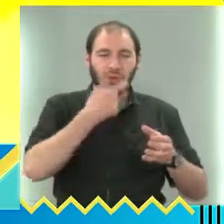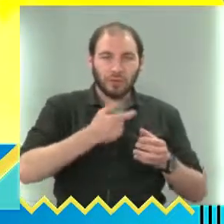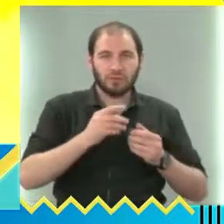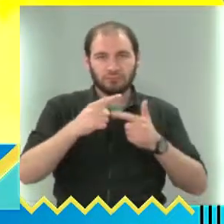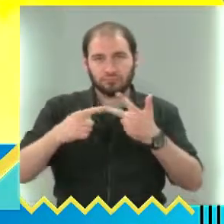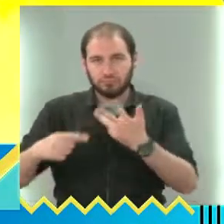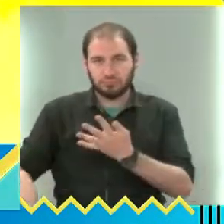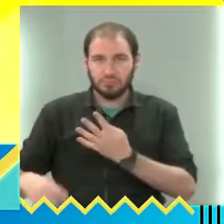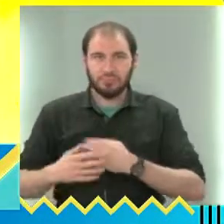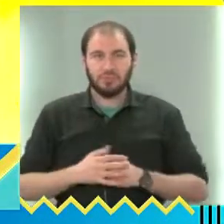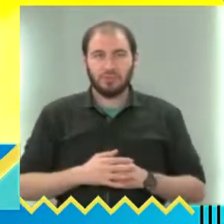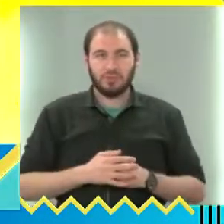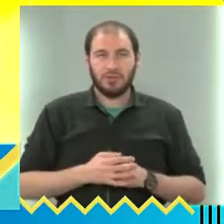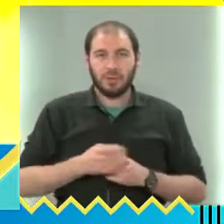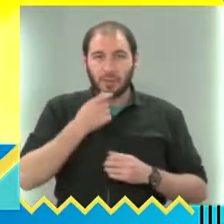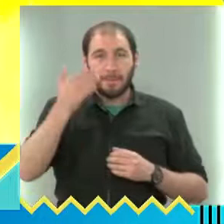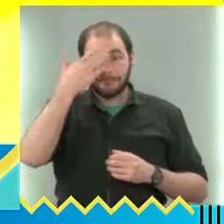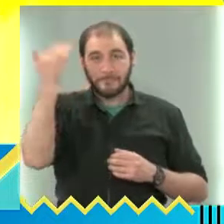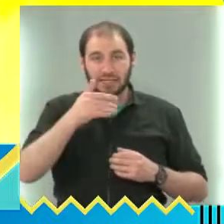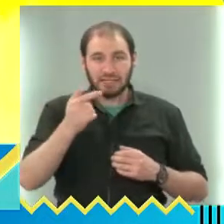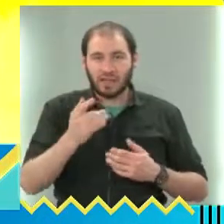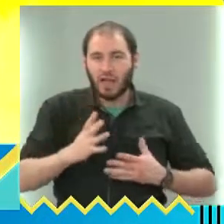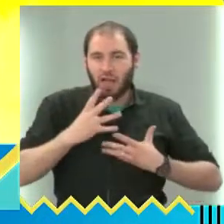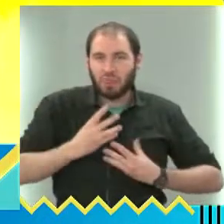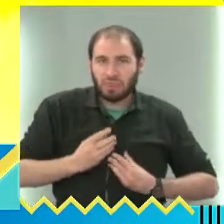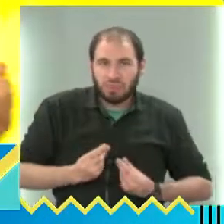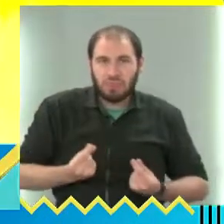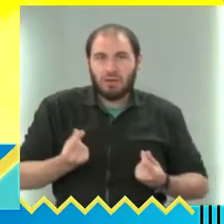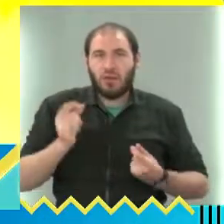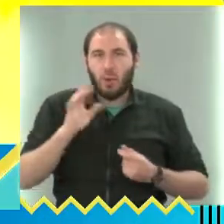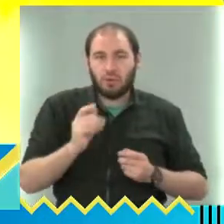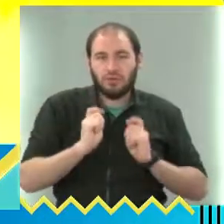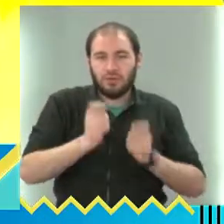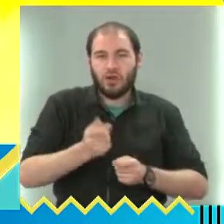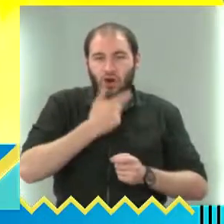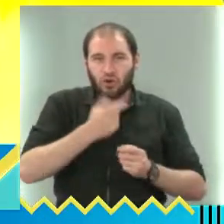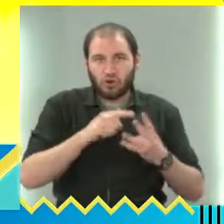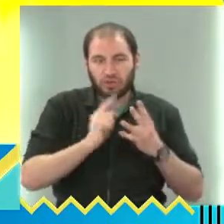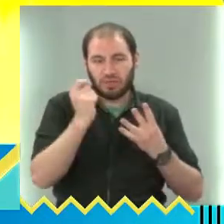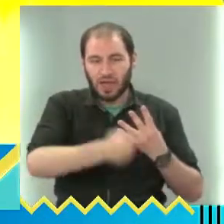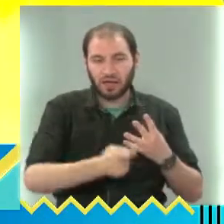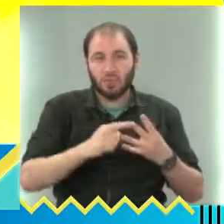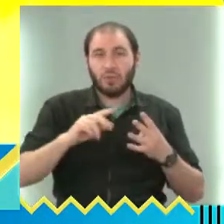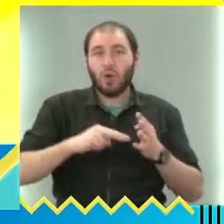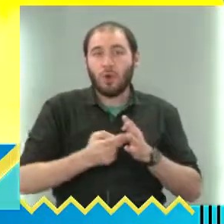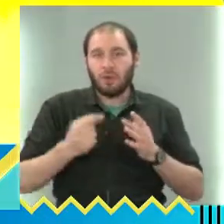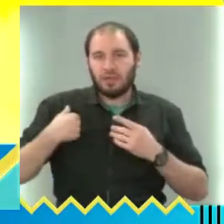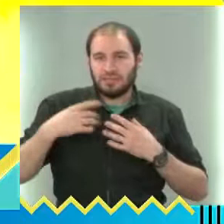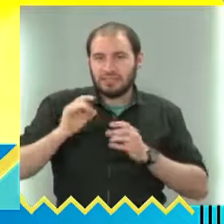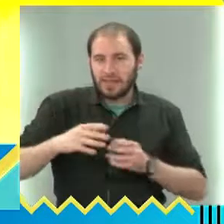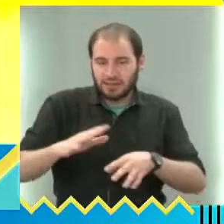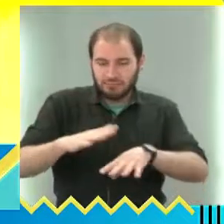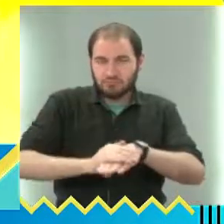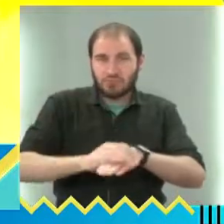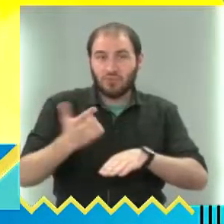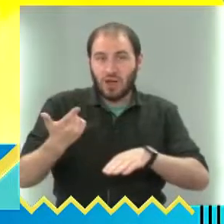y plaqueta, si un paciente está anémico, yo solamente le voy a aportar glóbulos rojos. Si hay un problema de coagulación, solamente le